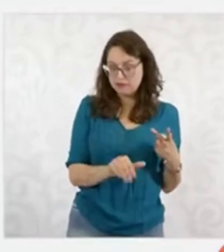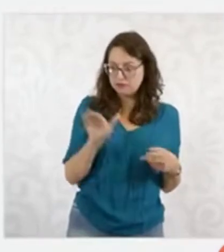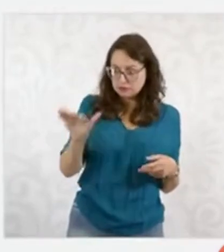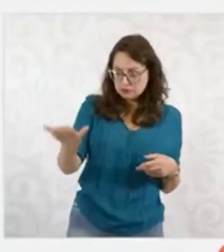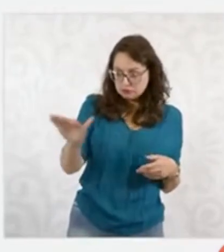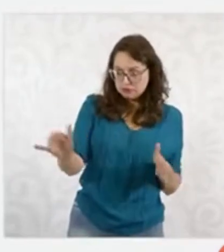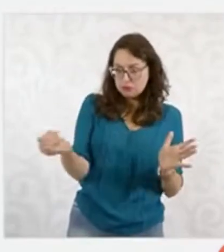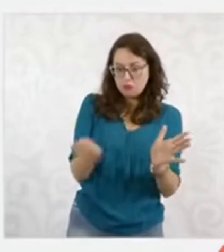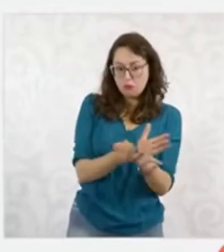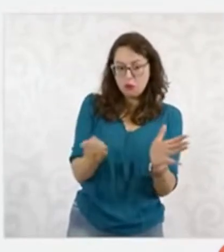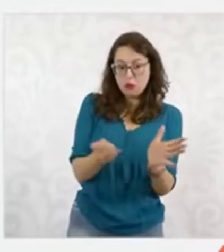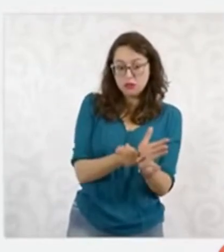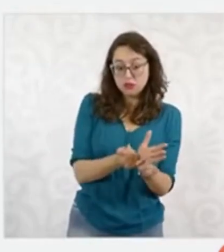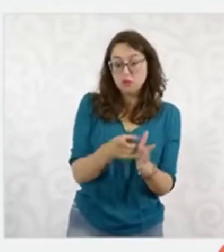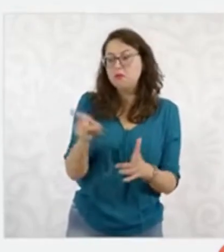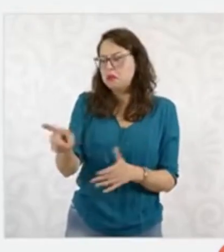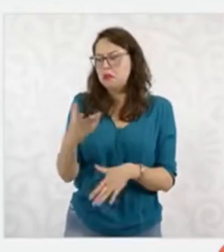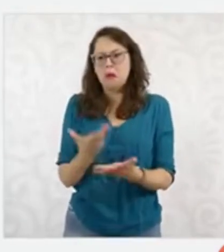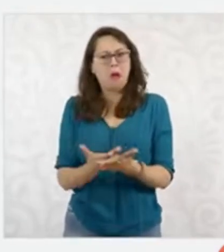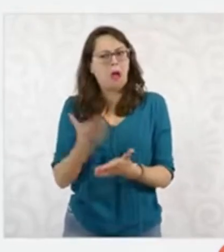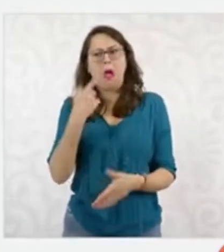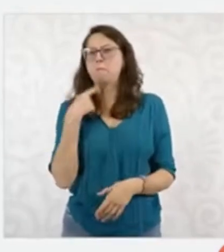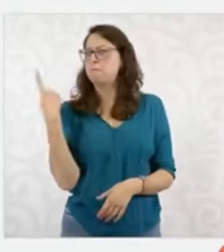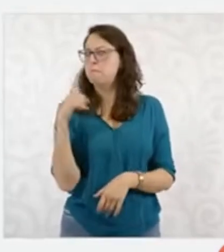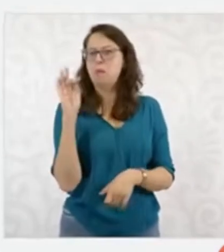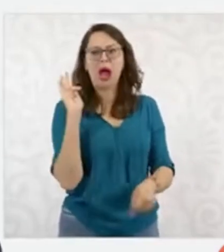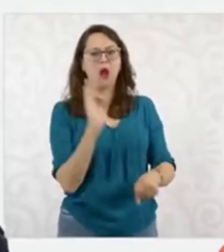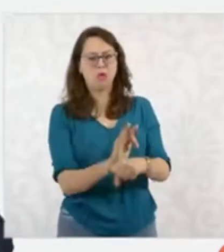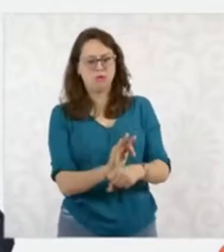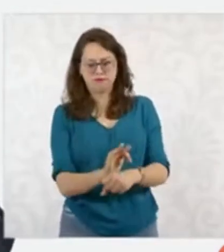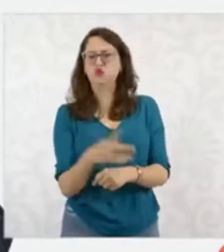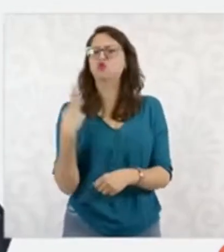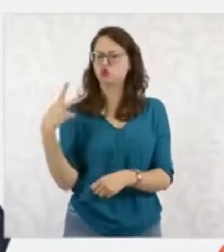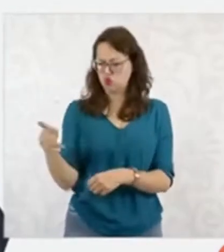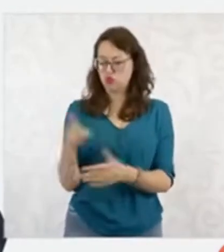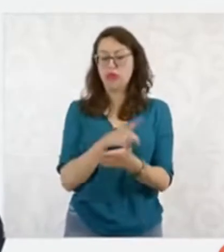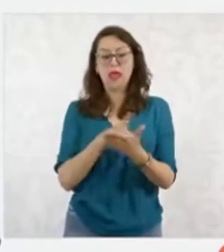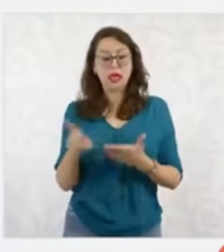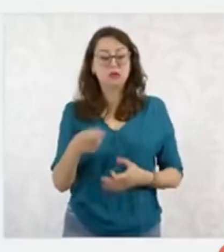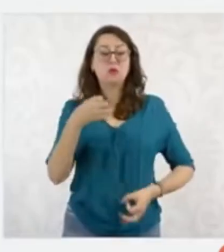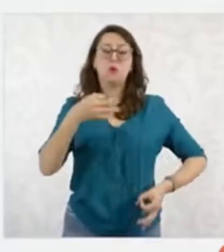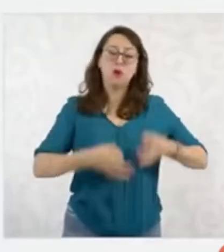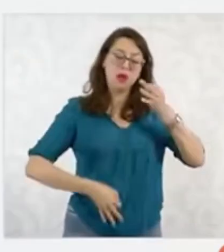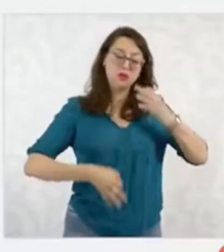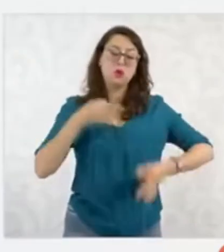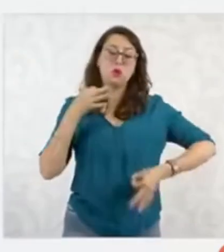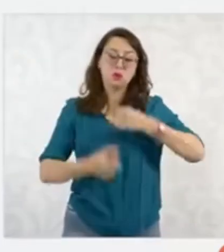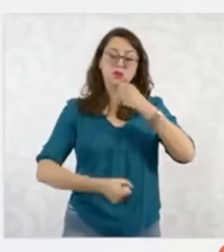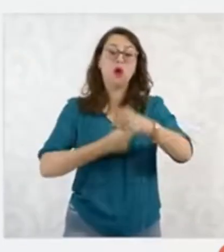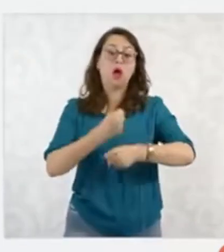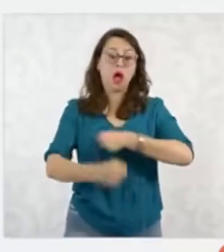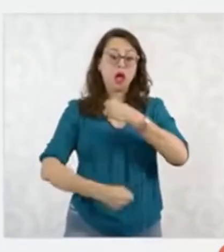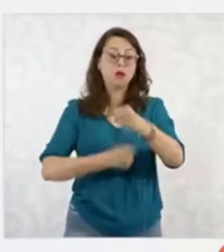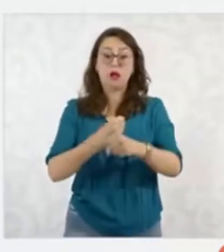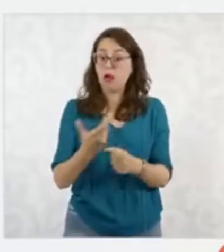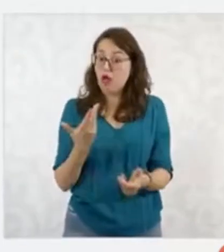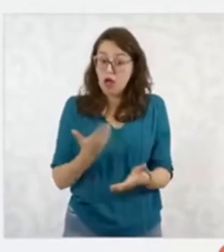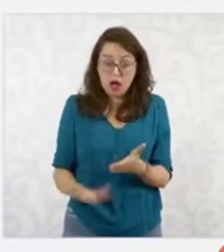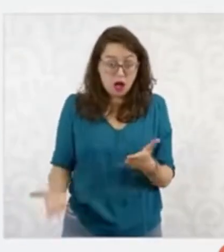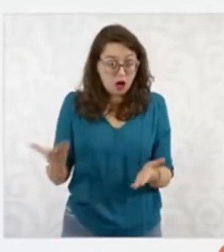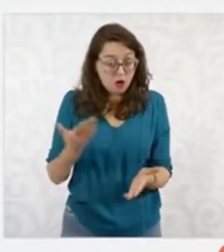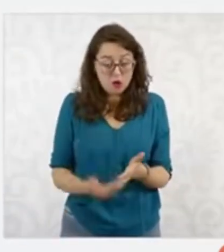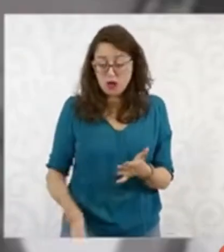Ellos se ampararon, tienen derecho a ampararse, pero llevó muchos años, hasta que finalmente la Corte